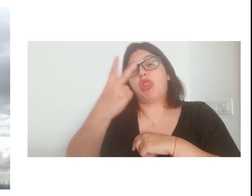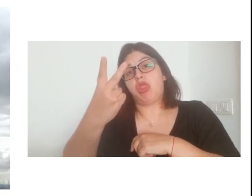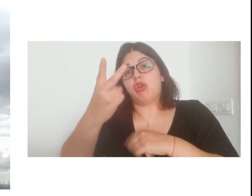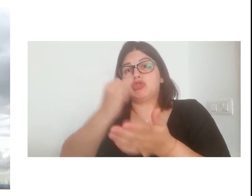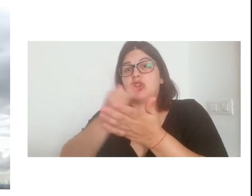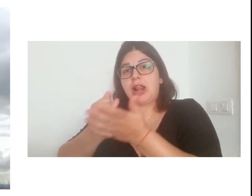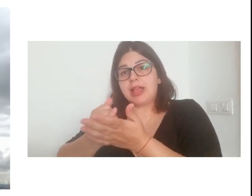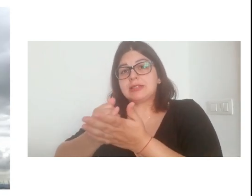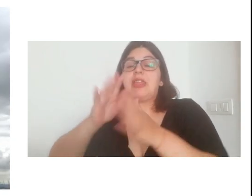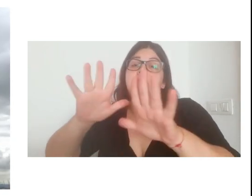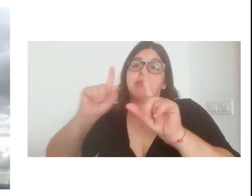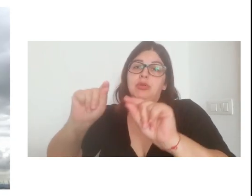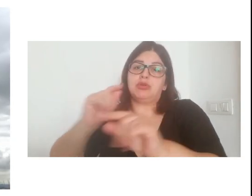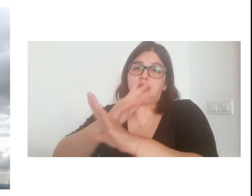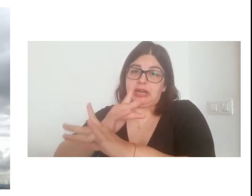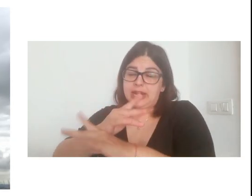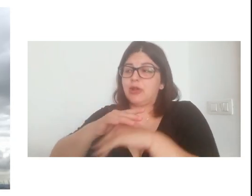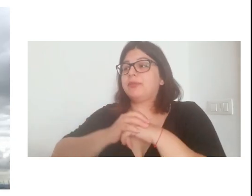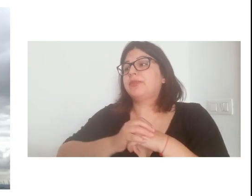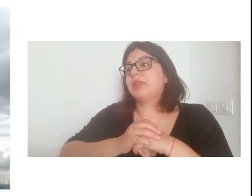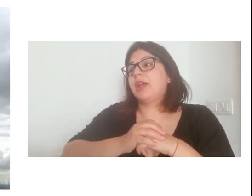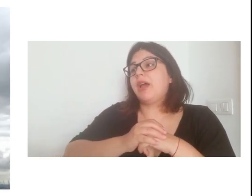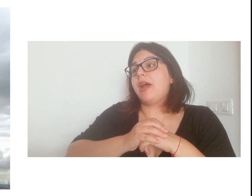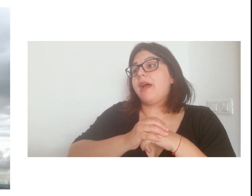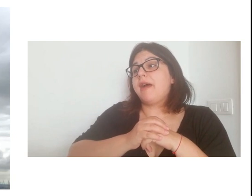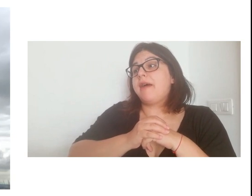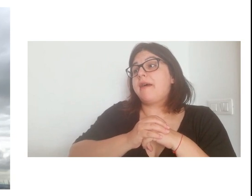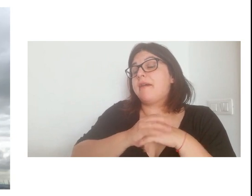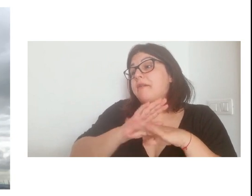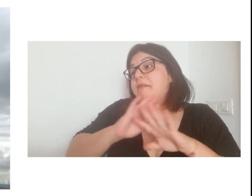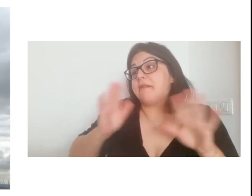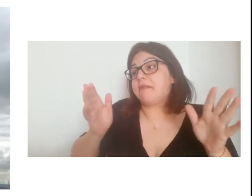dúas clases de 100 minutos, as dúas. Outro pequeno recreo.